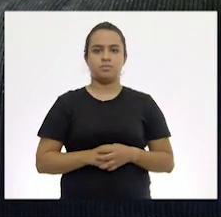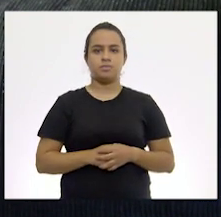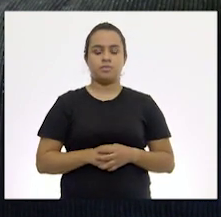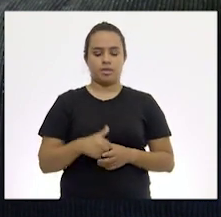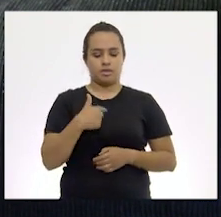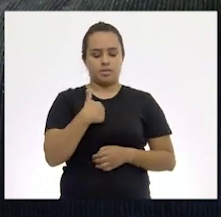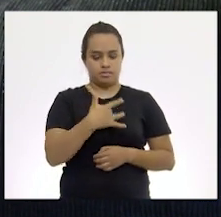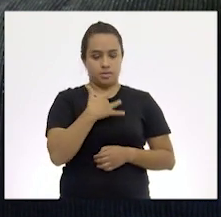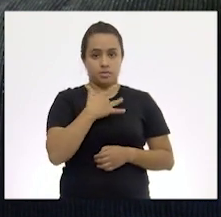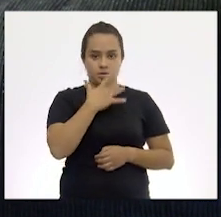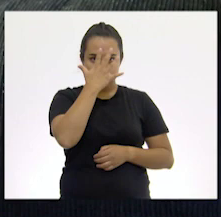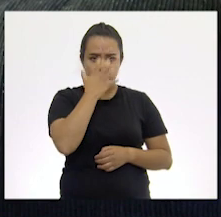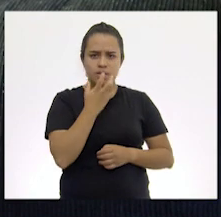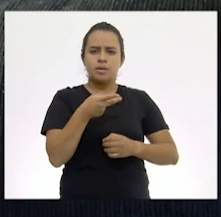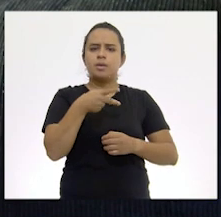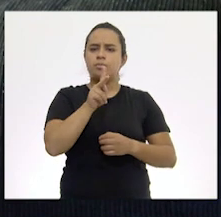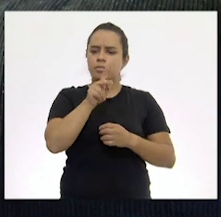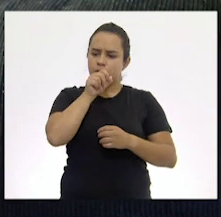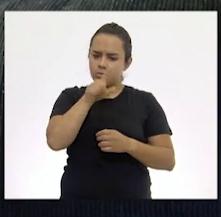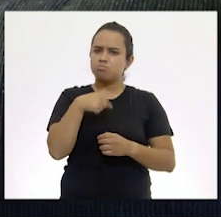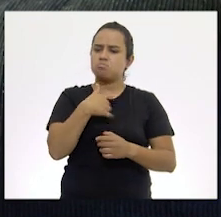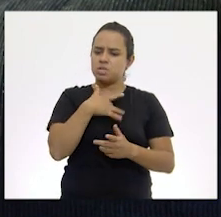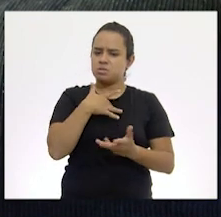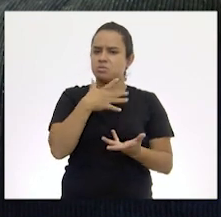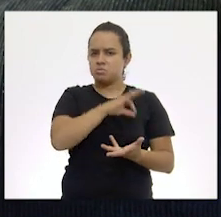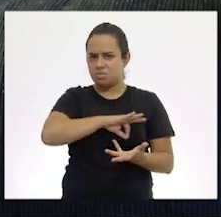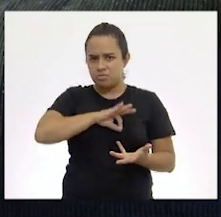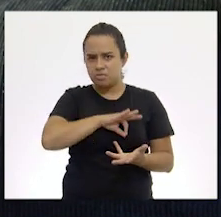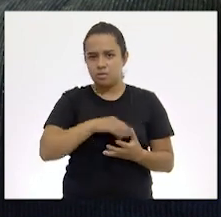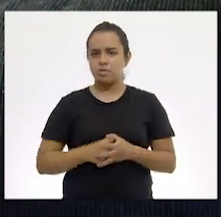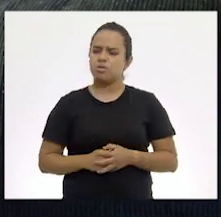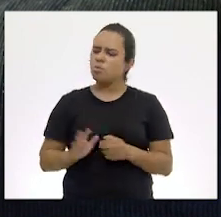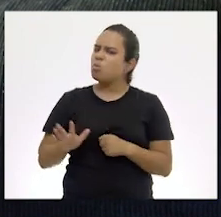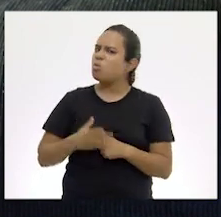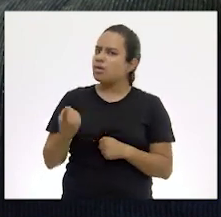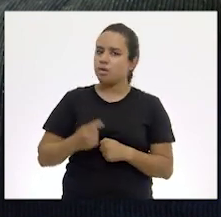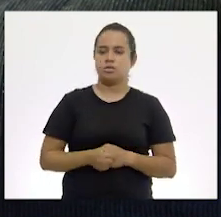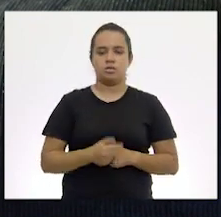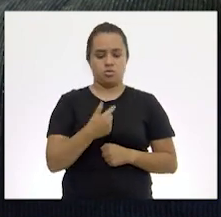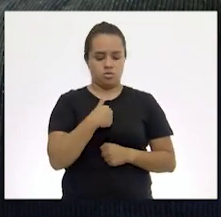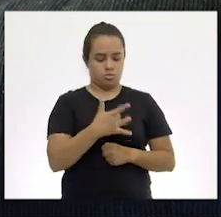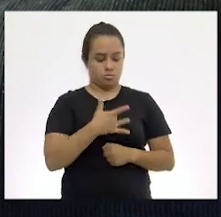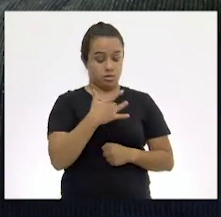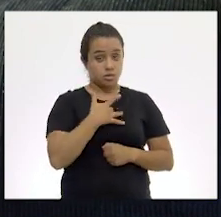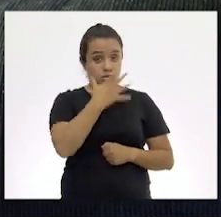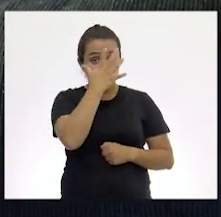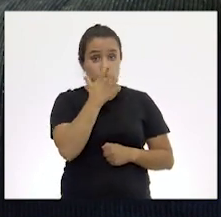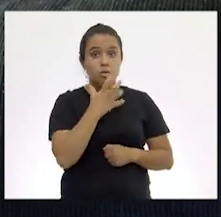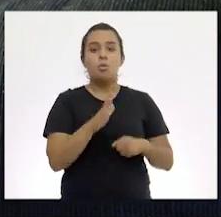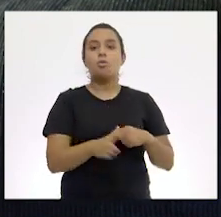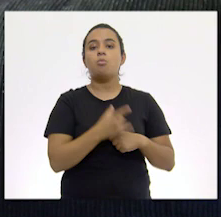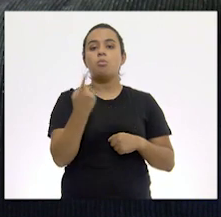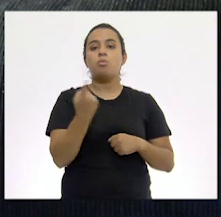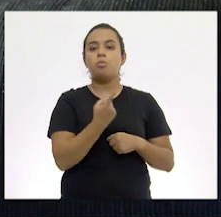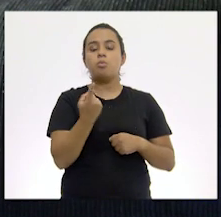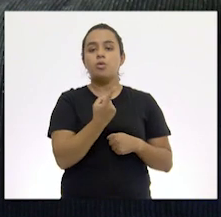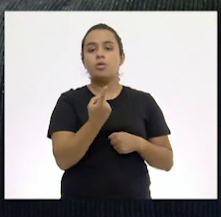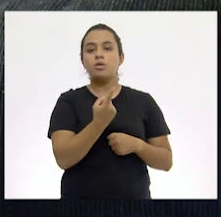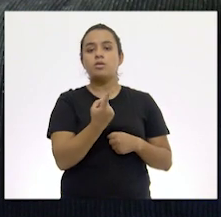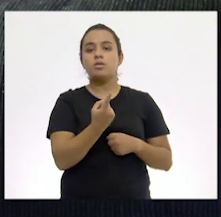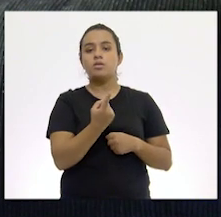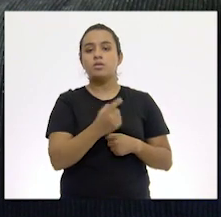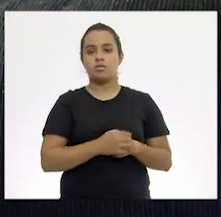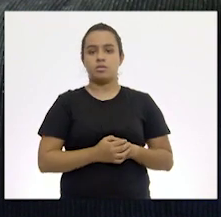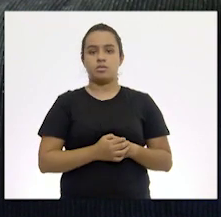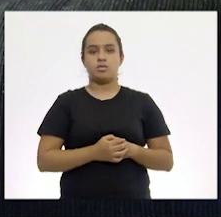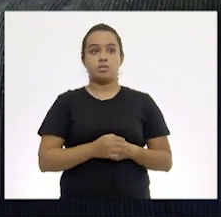me siento triste, pero a la vez feliz. ¿Por qué? Me siento triste porque no puedo tener así que puedo